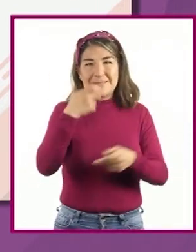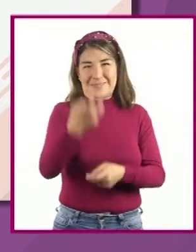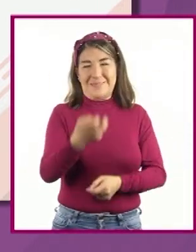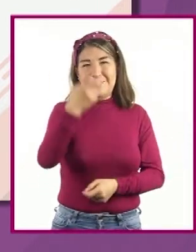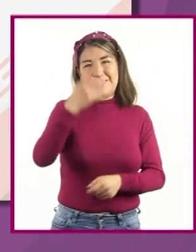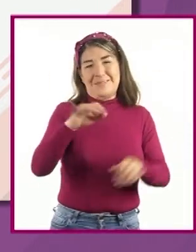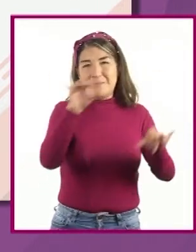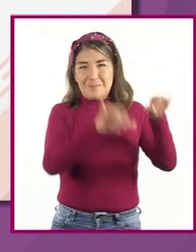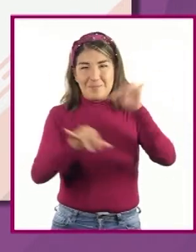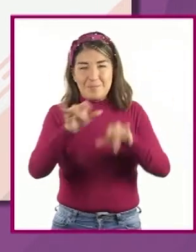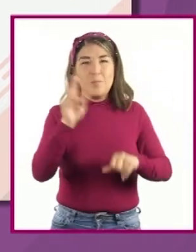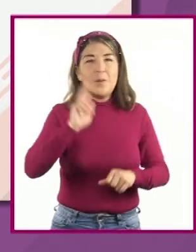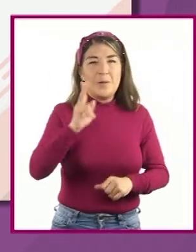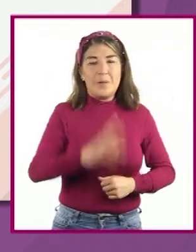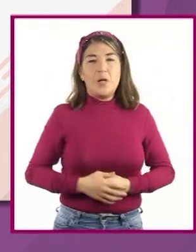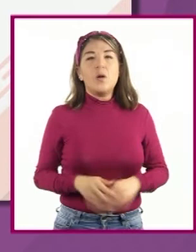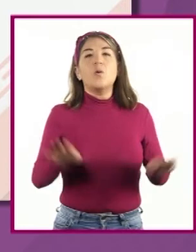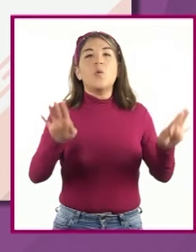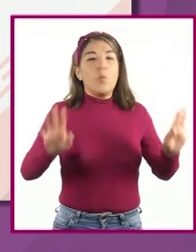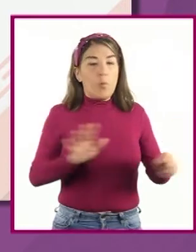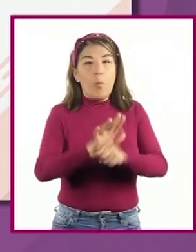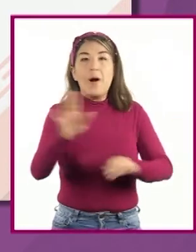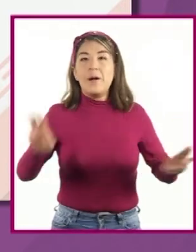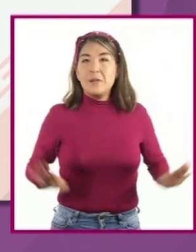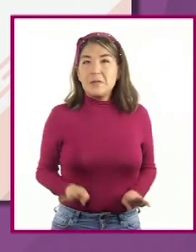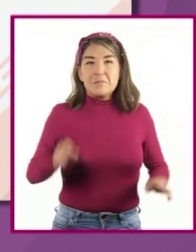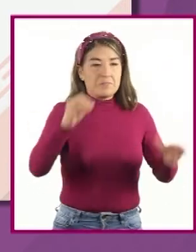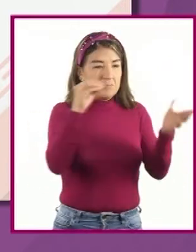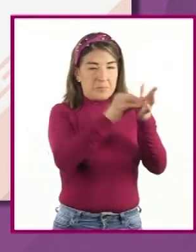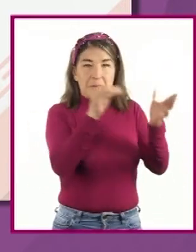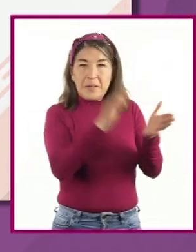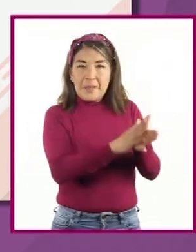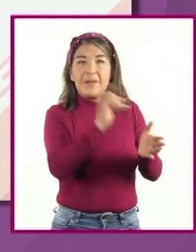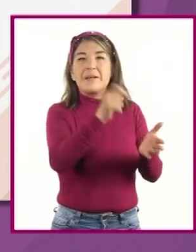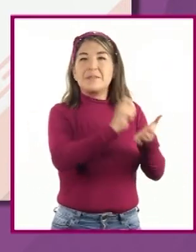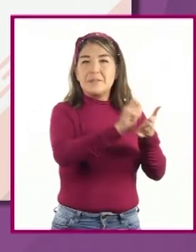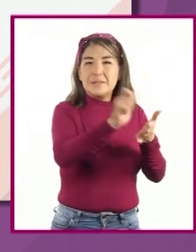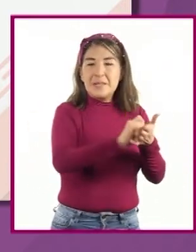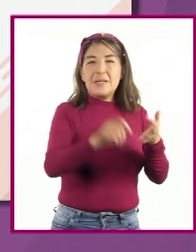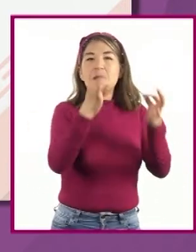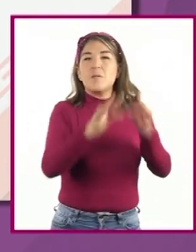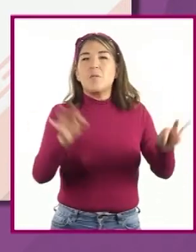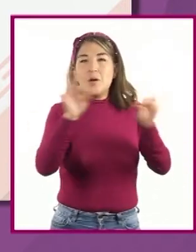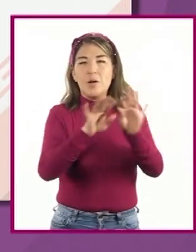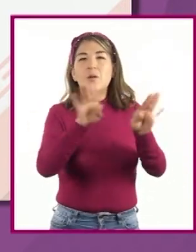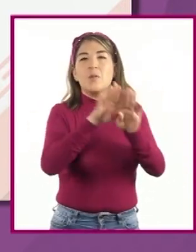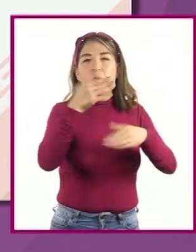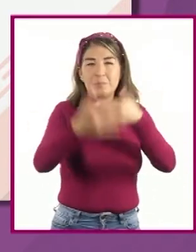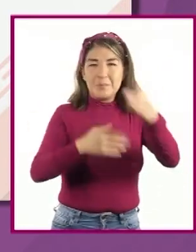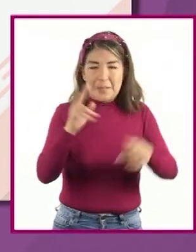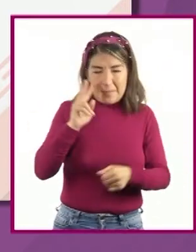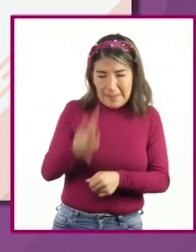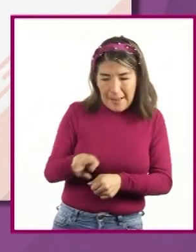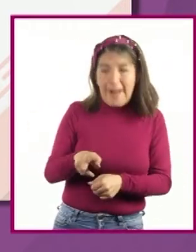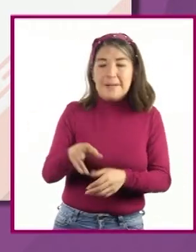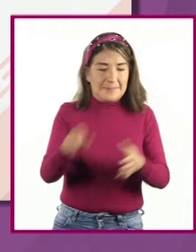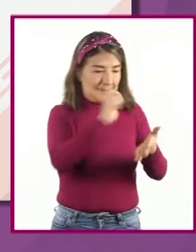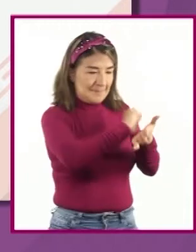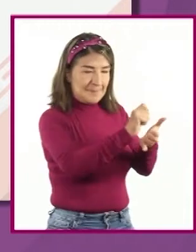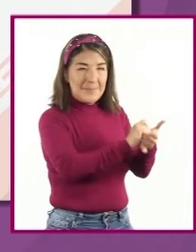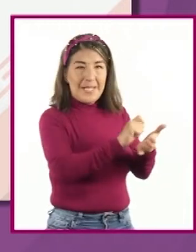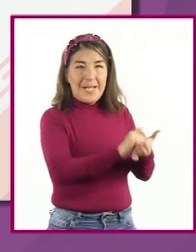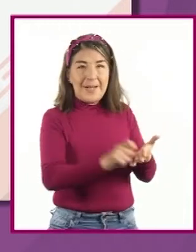datos específicos o particularidades de las investigaciones que se observan en el proceso. De esta manera,